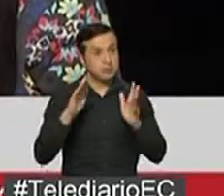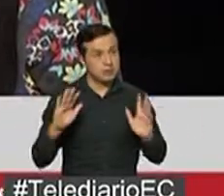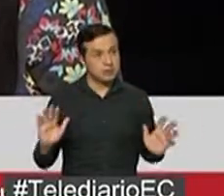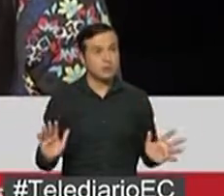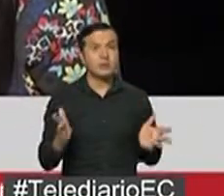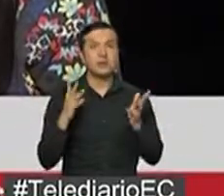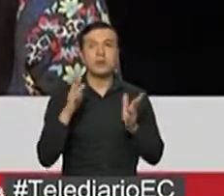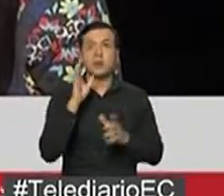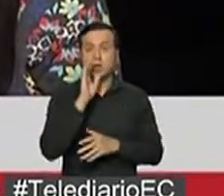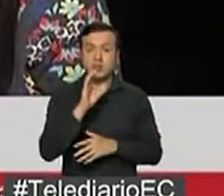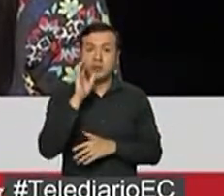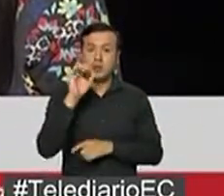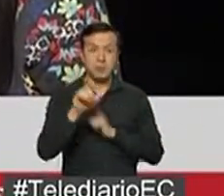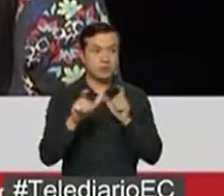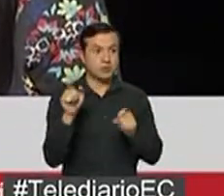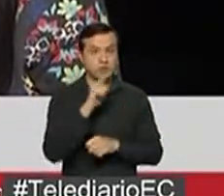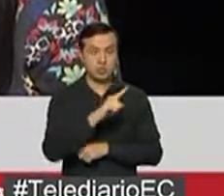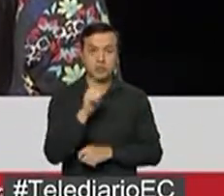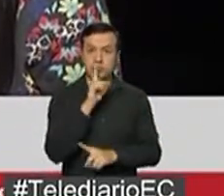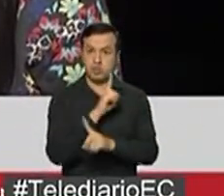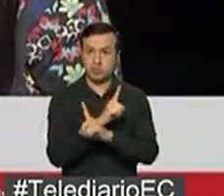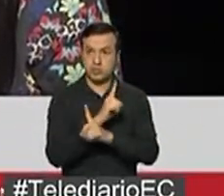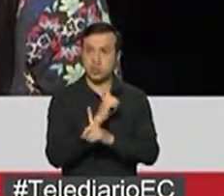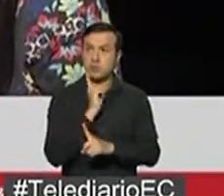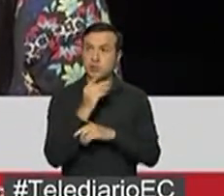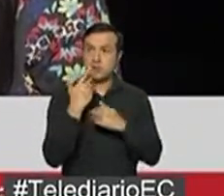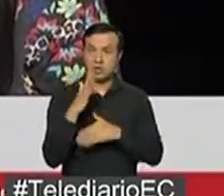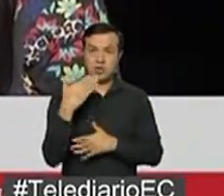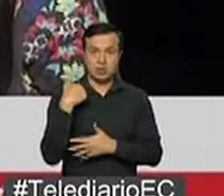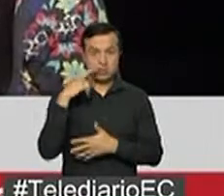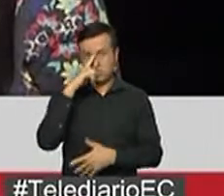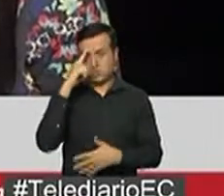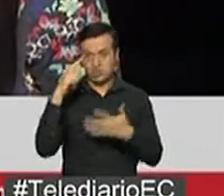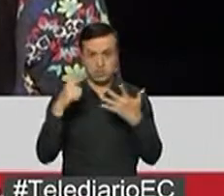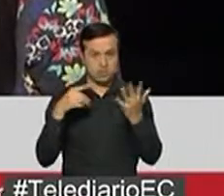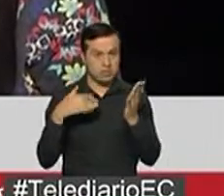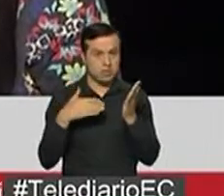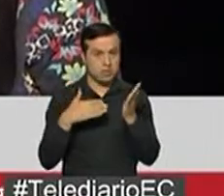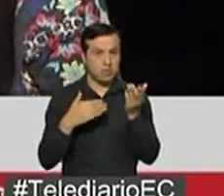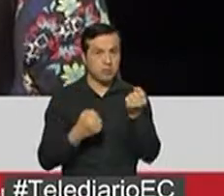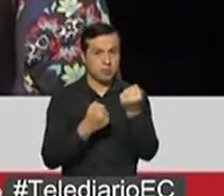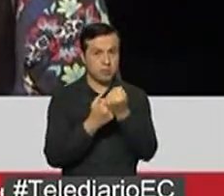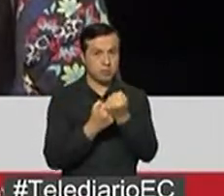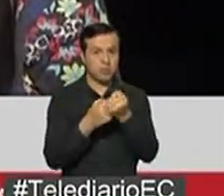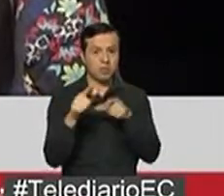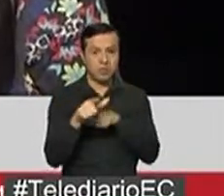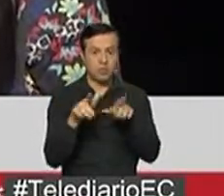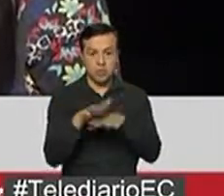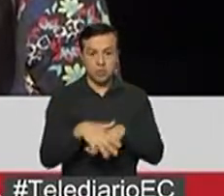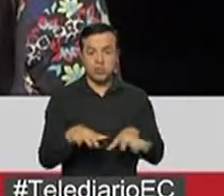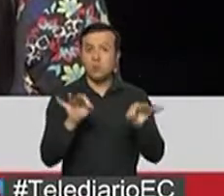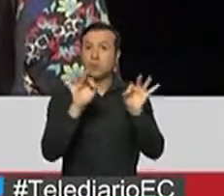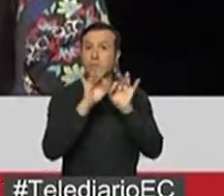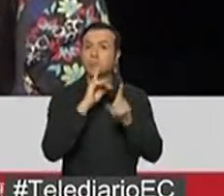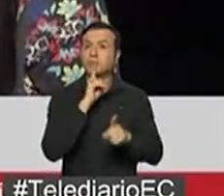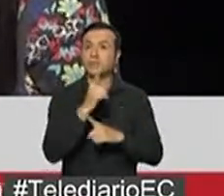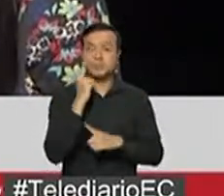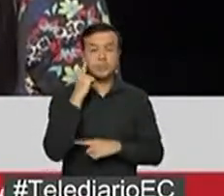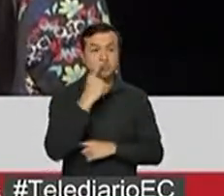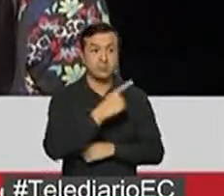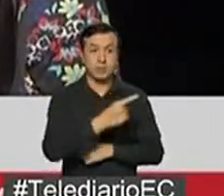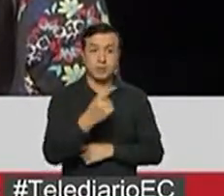cantautores con discapacidad visual tiene la intención de abrir espacios en escenarios importantes en donde se